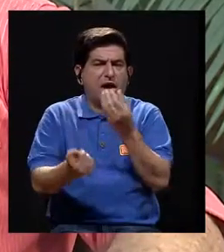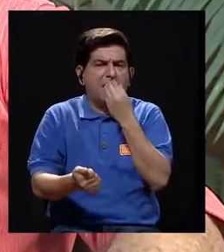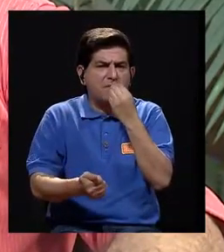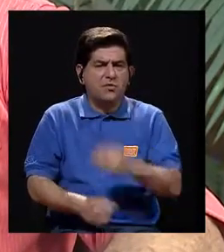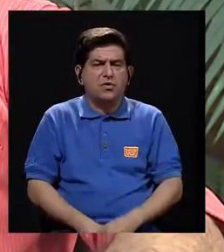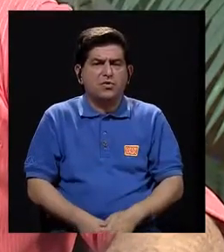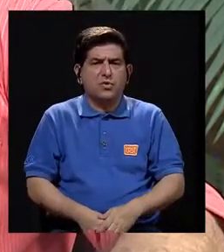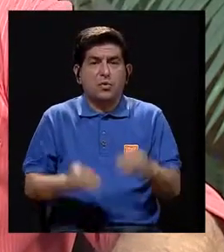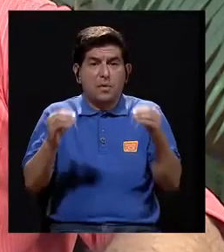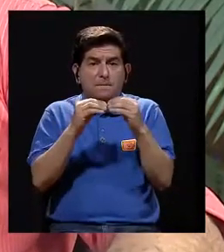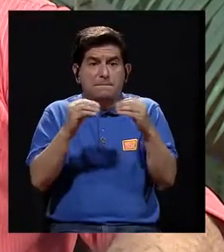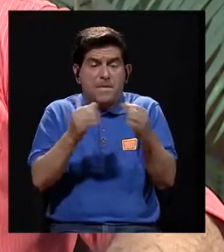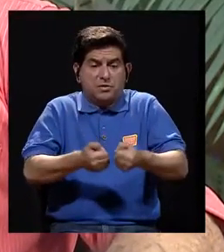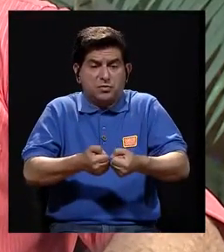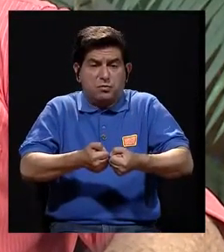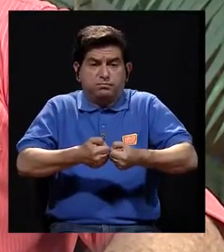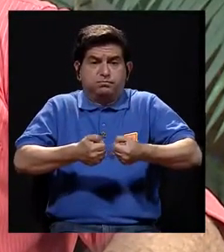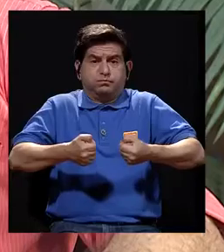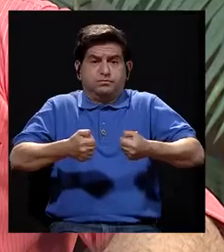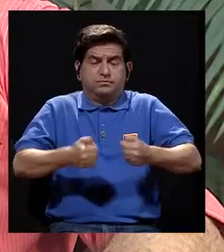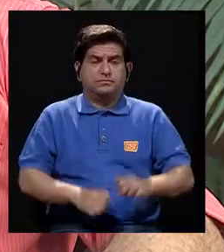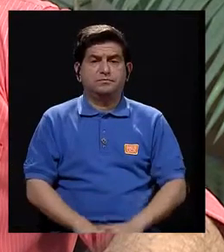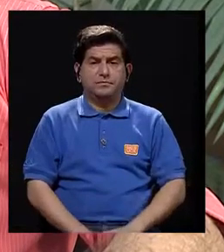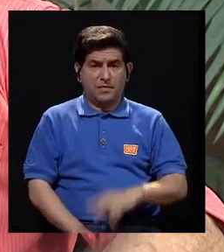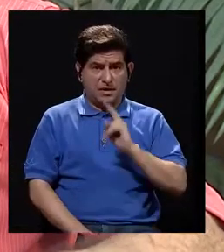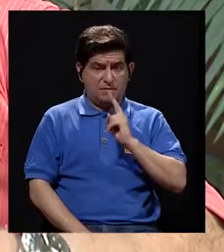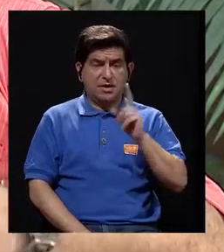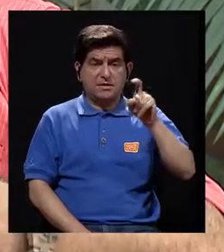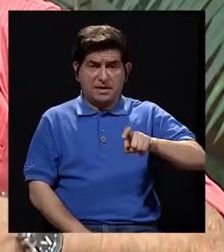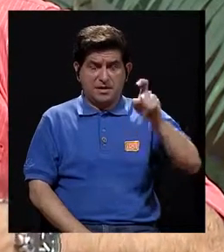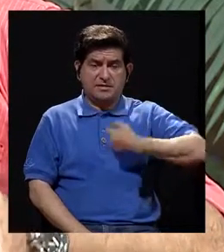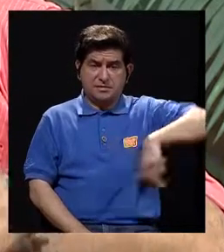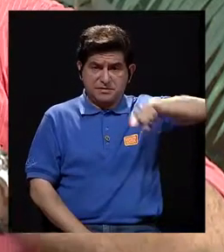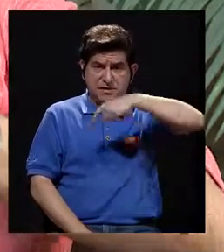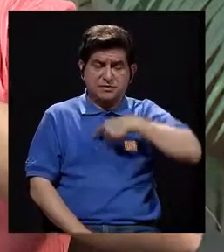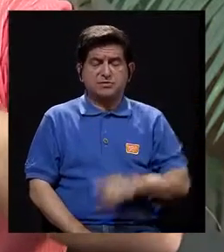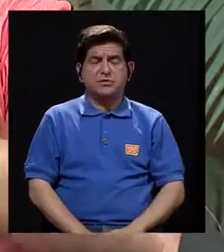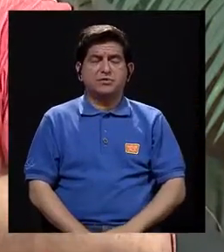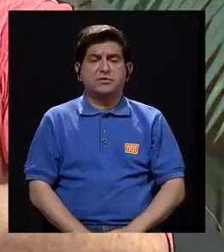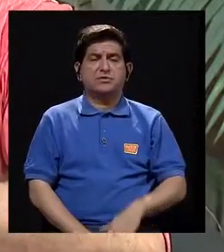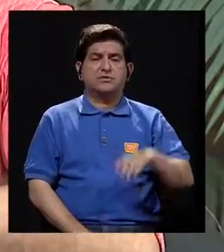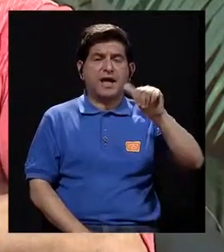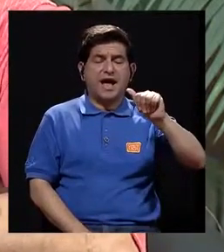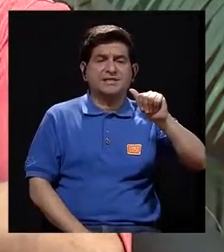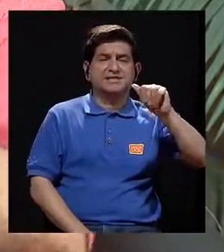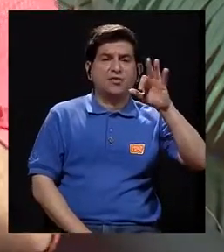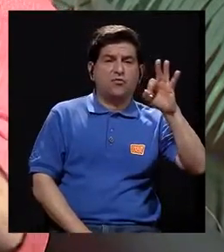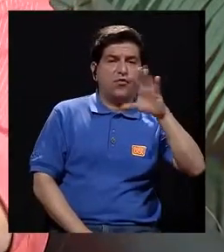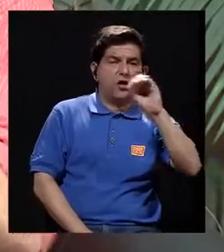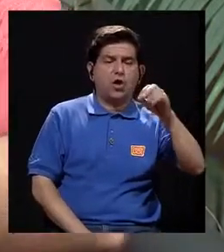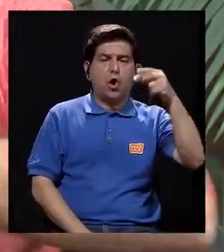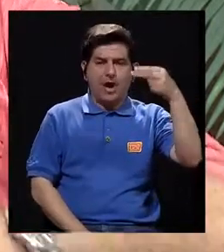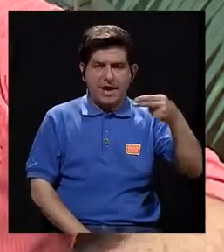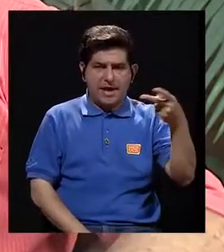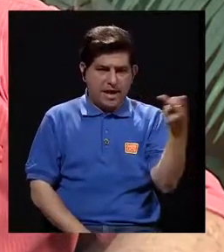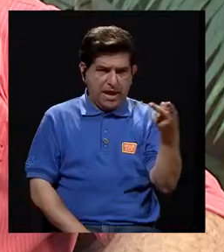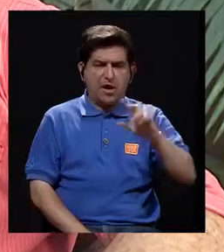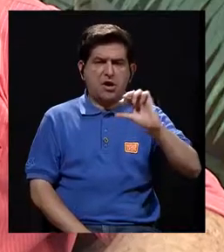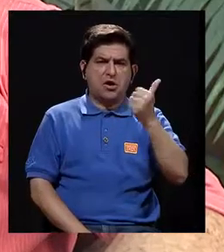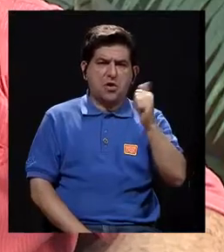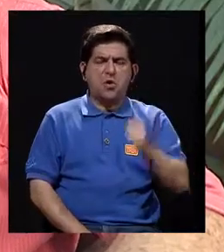peso del necesario, ¿verdad? Porque si bien es cierto, lo que necesitamos es ácido fólico y el hierro, que es lo